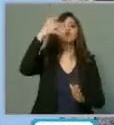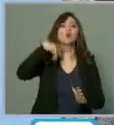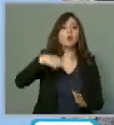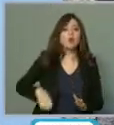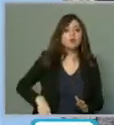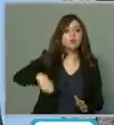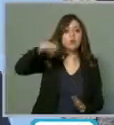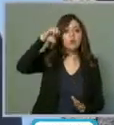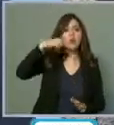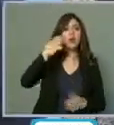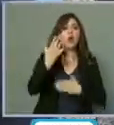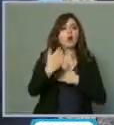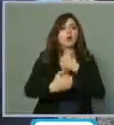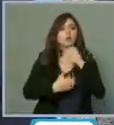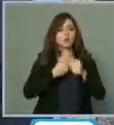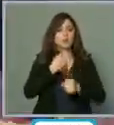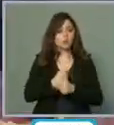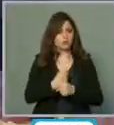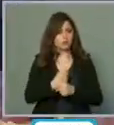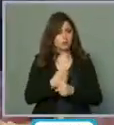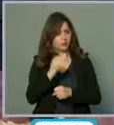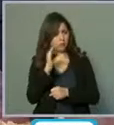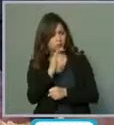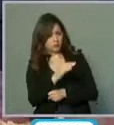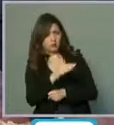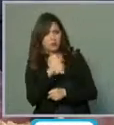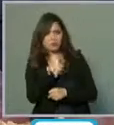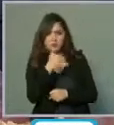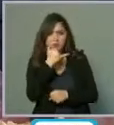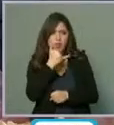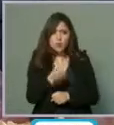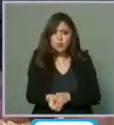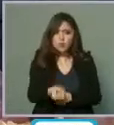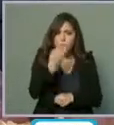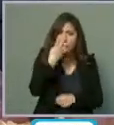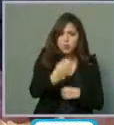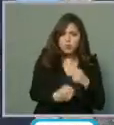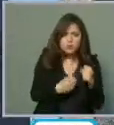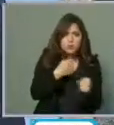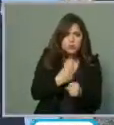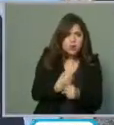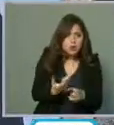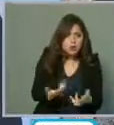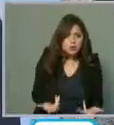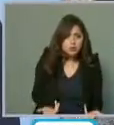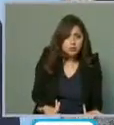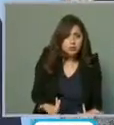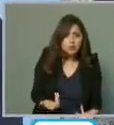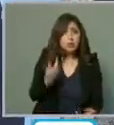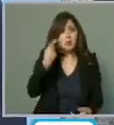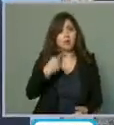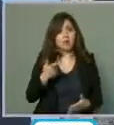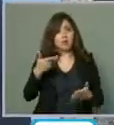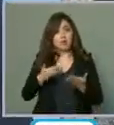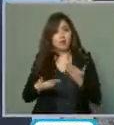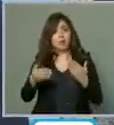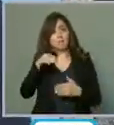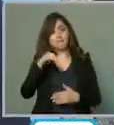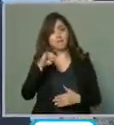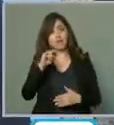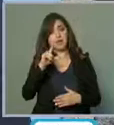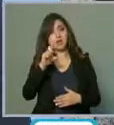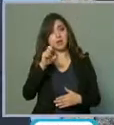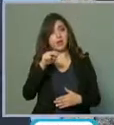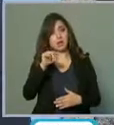los 50. Y entonces el otro dice, oye, ¿cuántos tienes? Claro. Tenemos la misma edad, ¿no? La verdad es que los millennials de hoy llevan una vida como